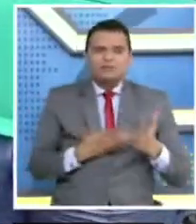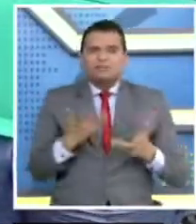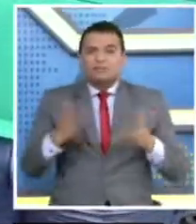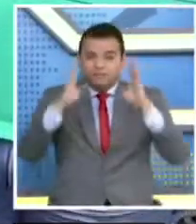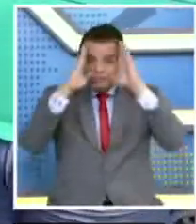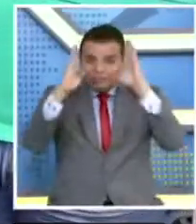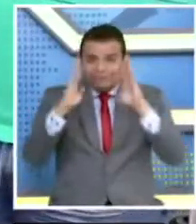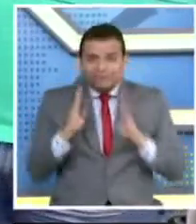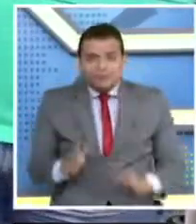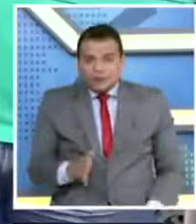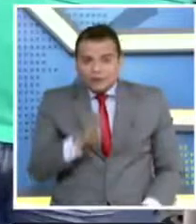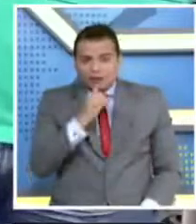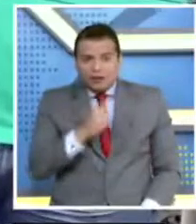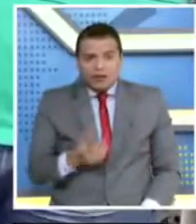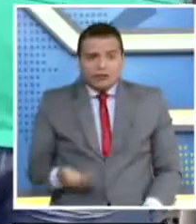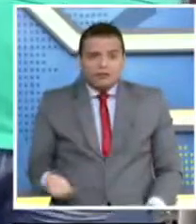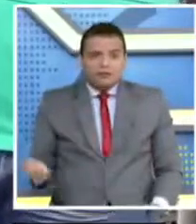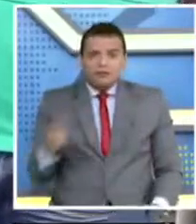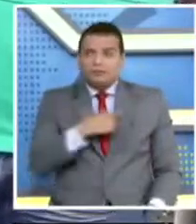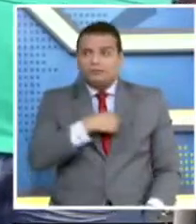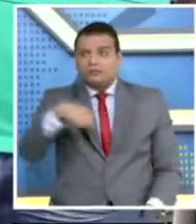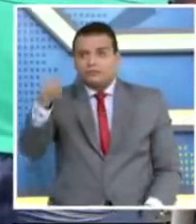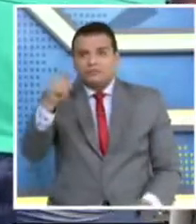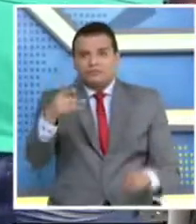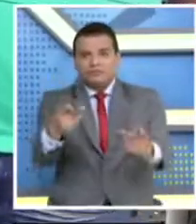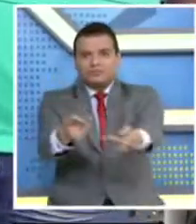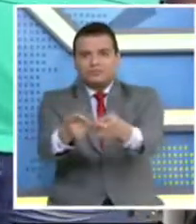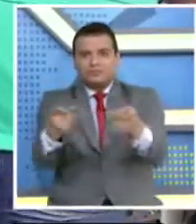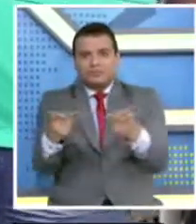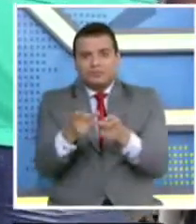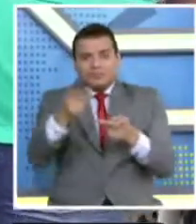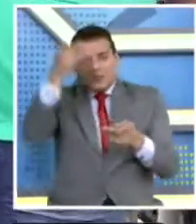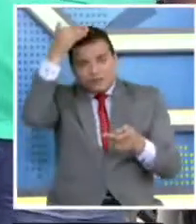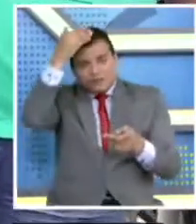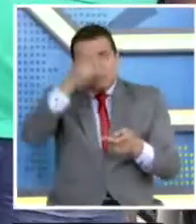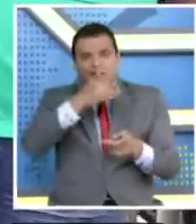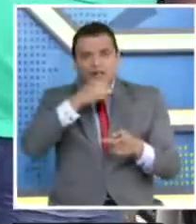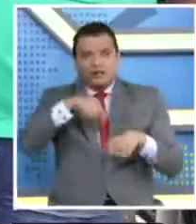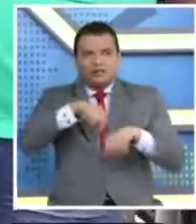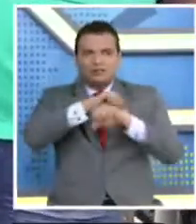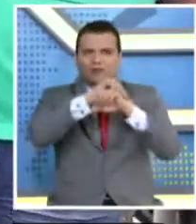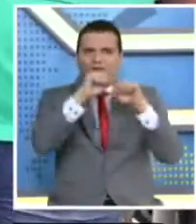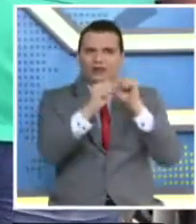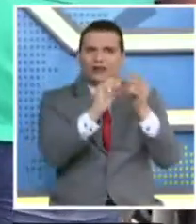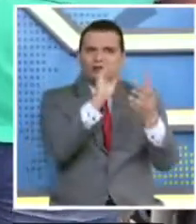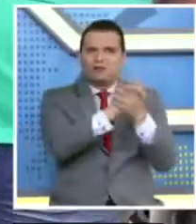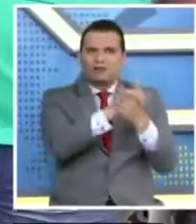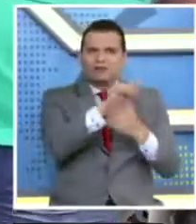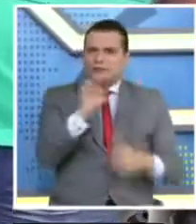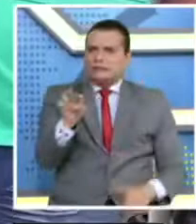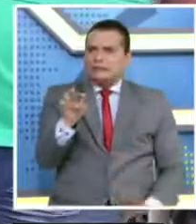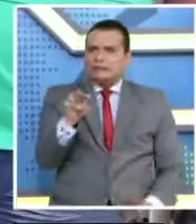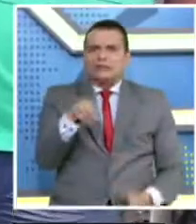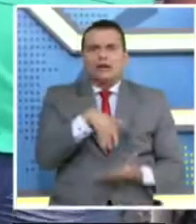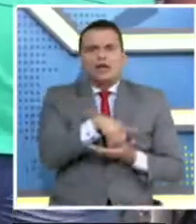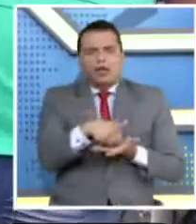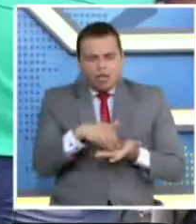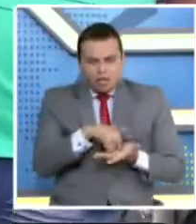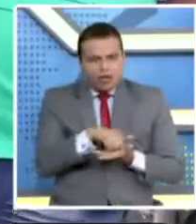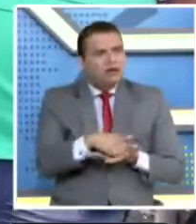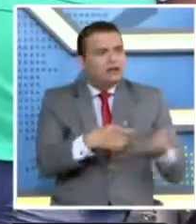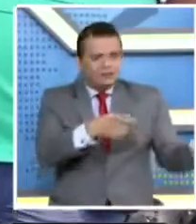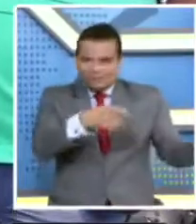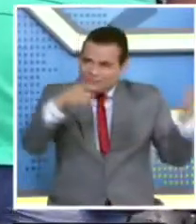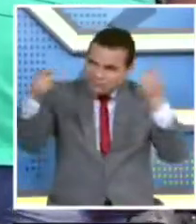quería sacar a la enfermería y pues hoy por la mañana por unos amigos que lo vieron tan mal, fueron y